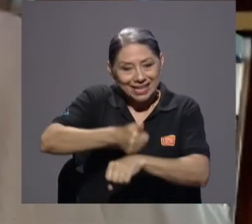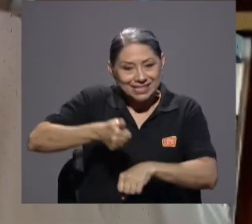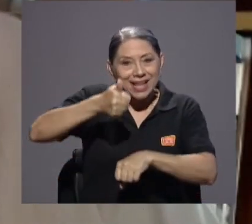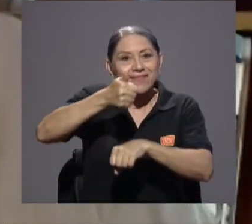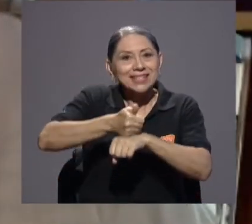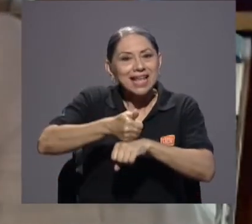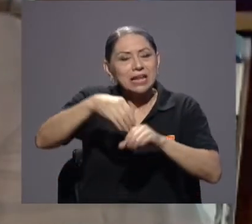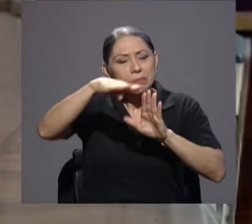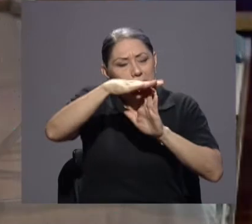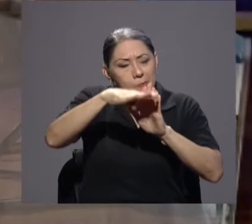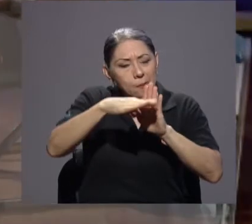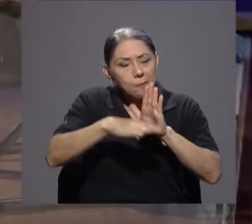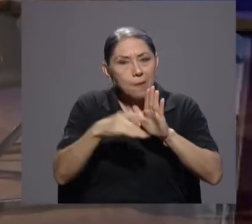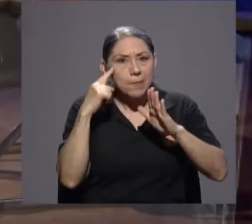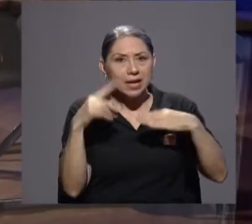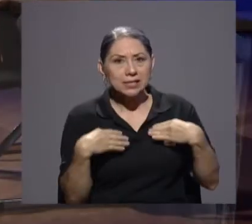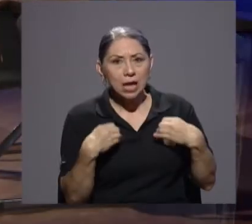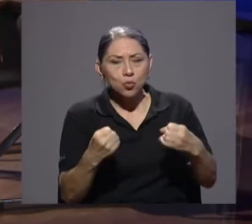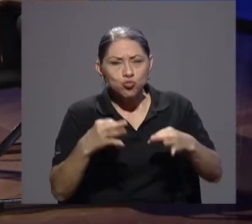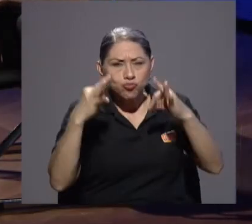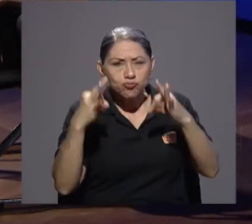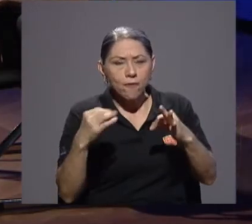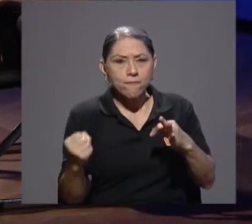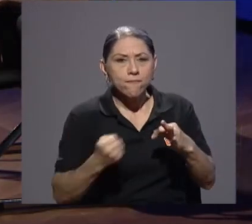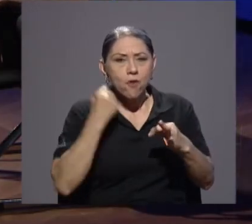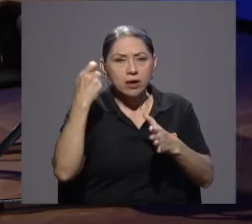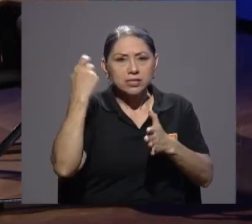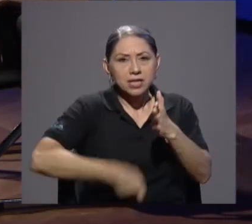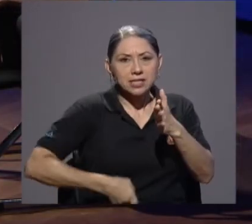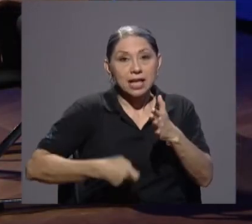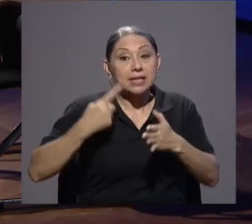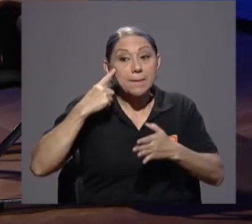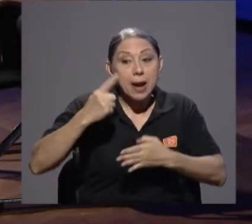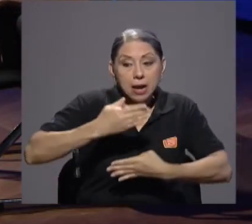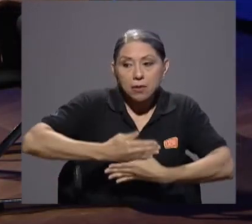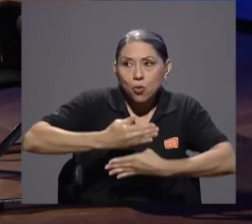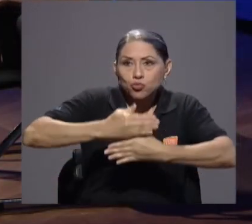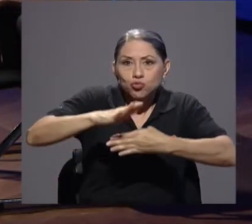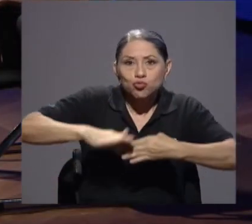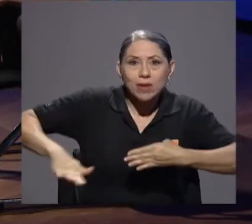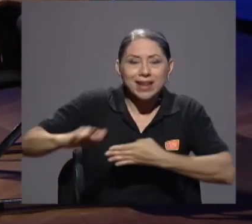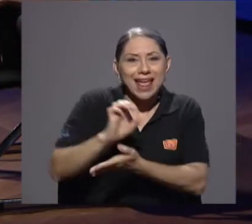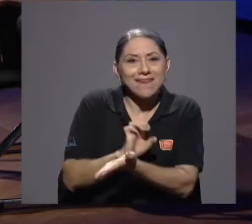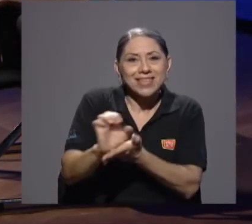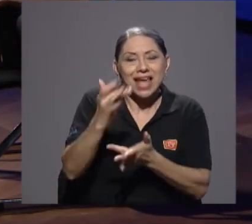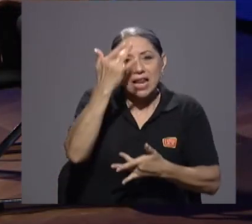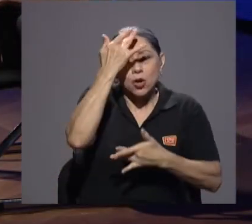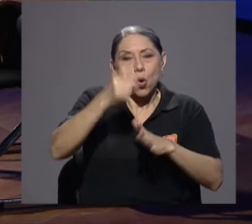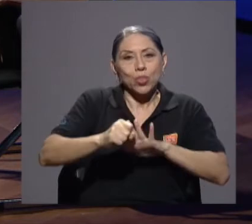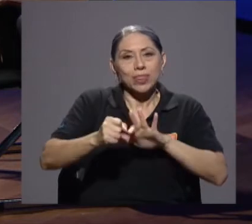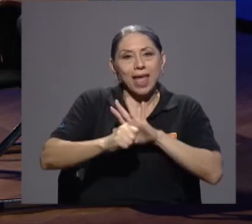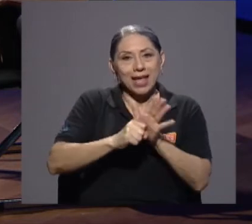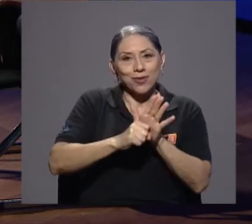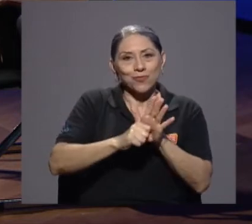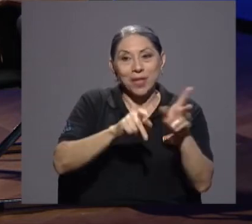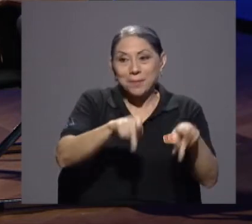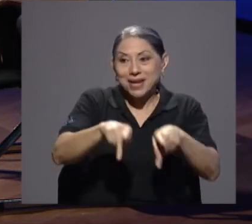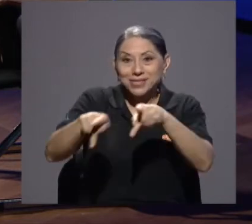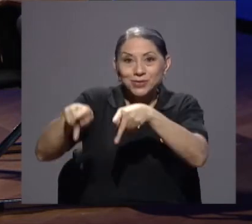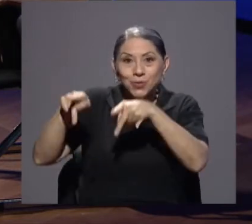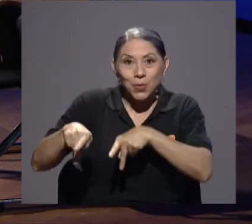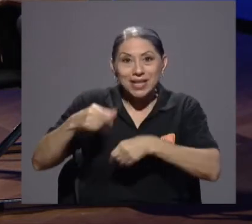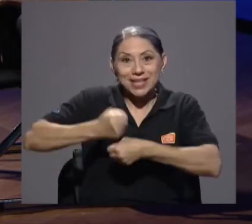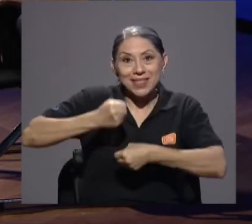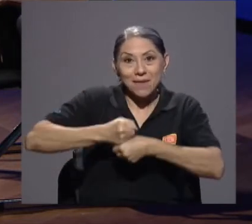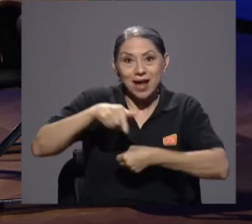medidas sanitarias muy estrictas y muy fuertes en los proyectos constructivos de obra para evitar el contagio de las personas y los operarios que trabajan en el